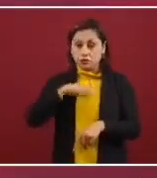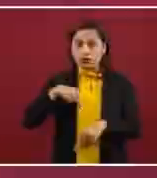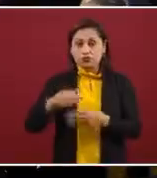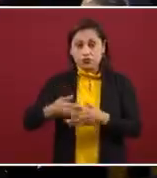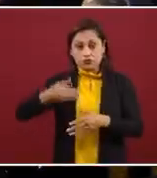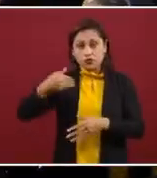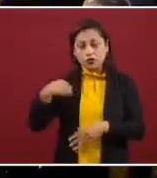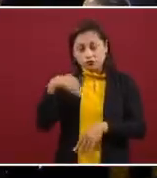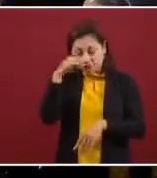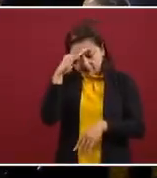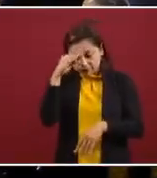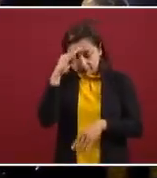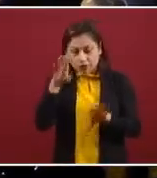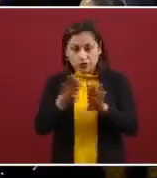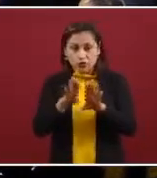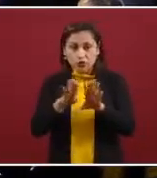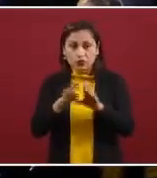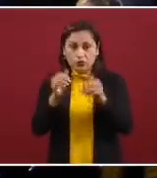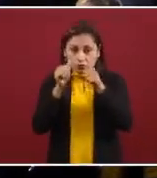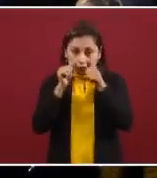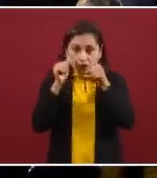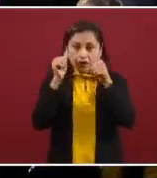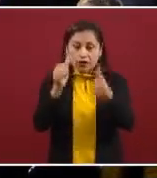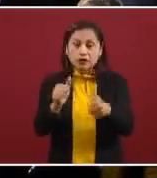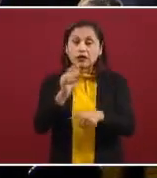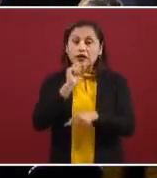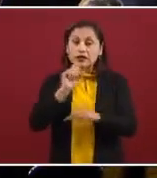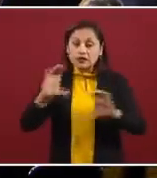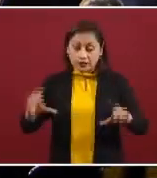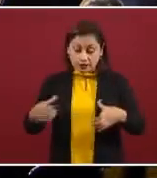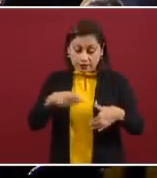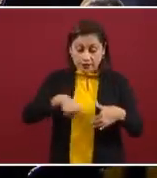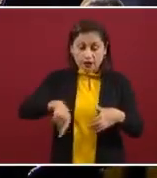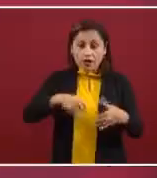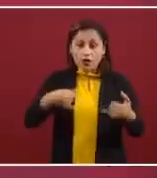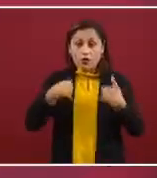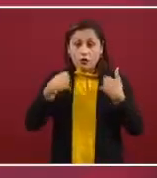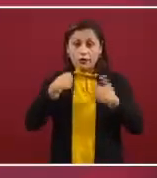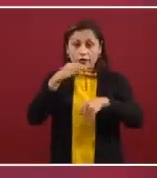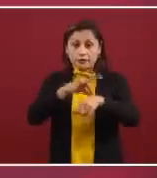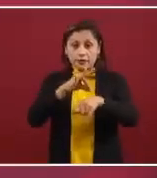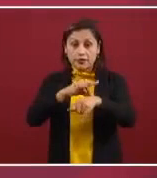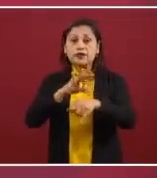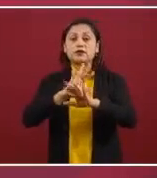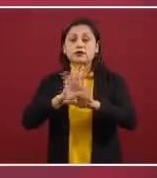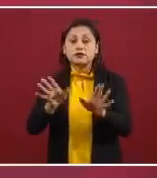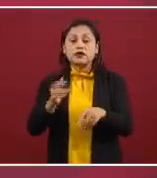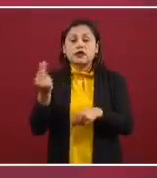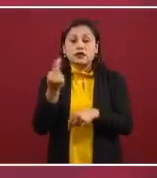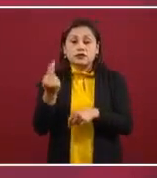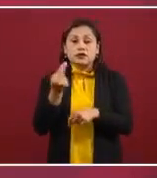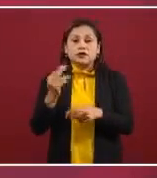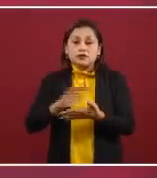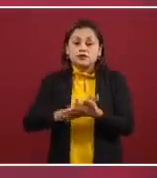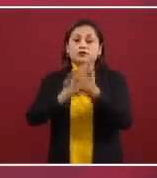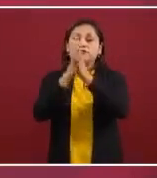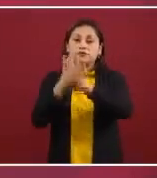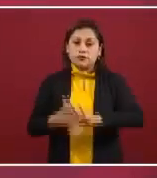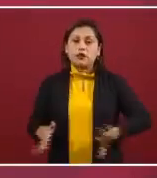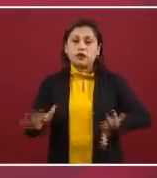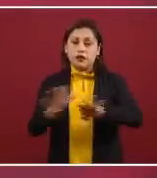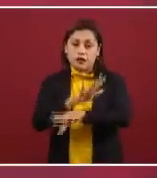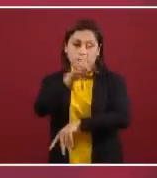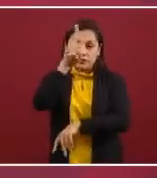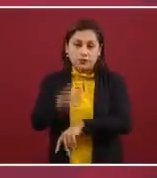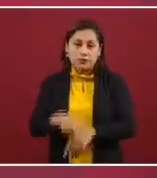residentes y todo lo que está en la juventud médica, que es lo que tiene que encargarse de este cambio, de esta transformación de la salud. Y